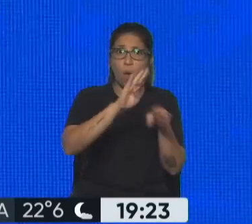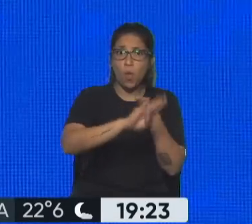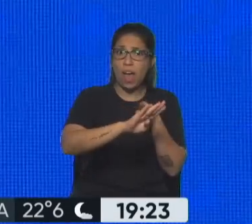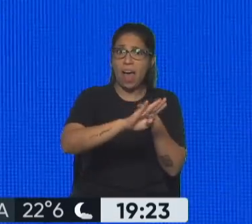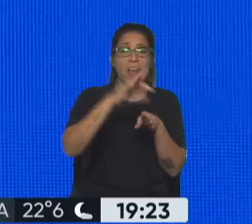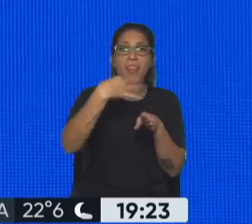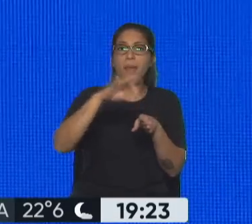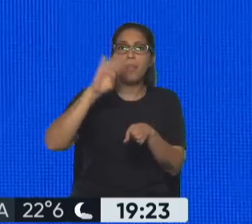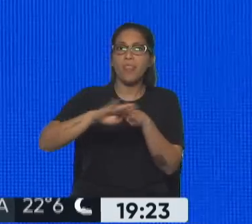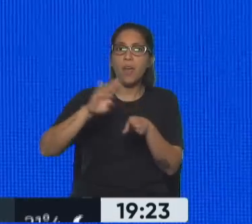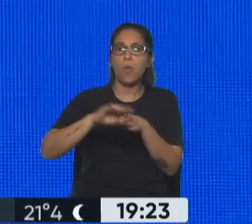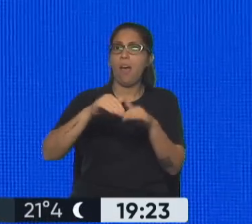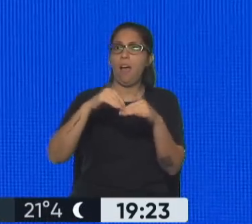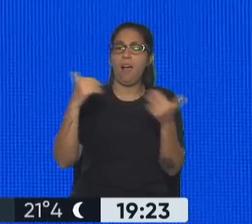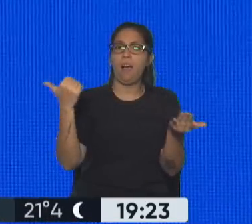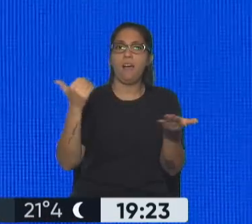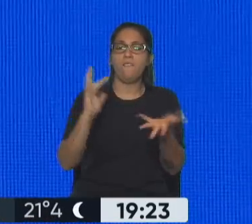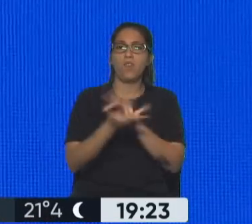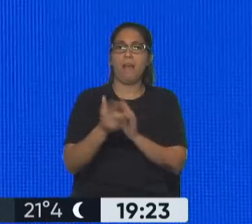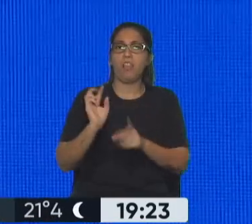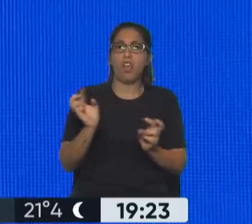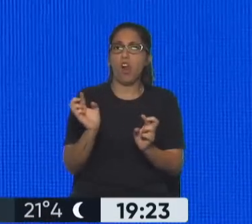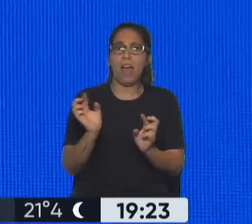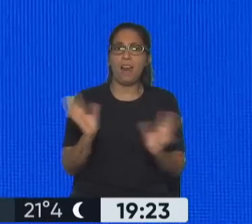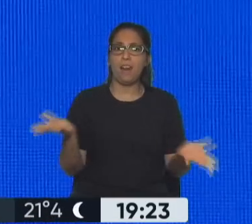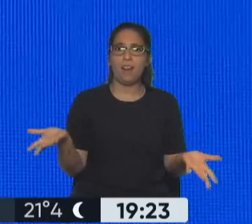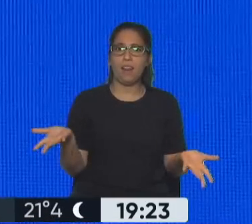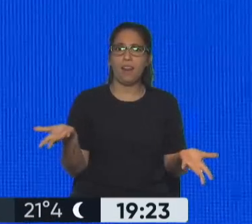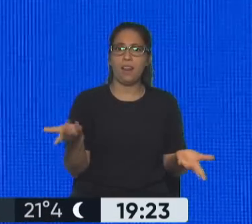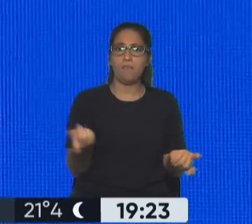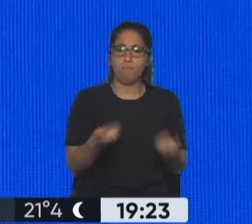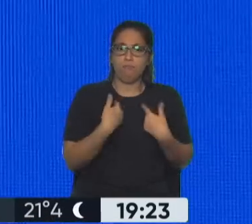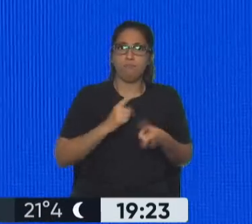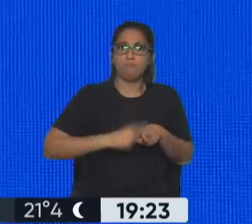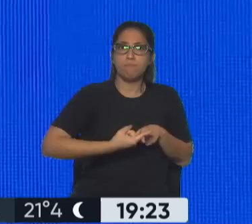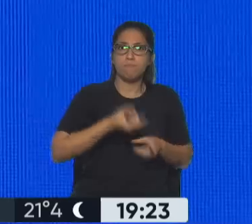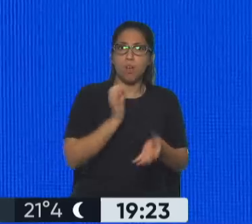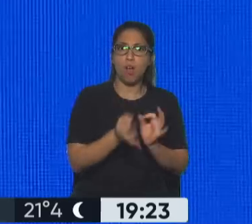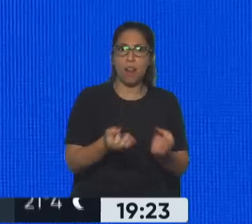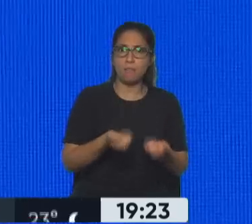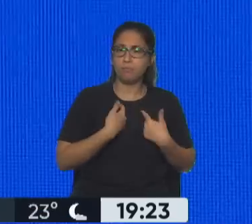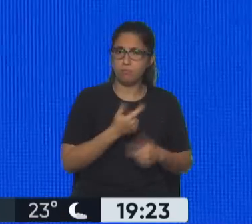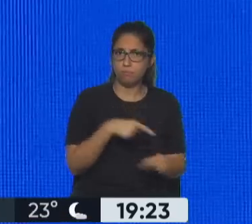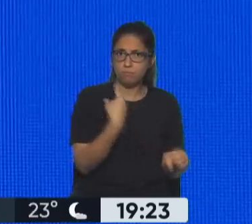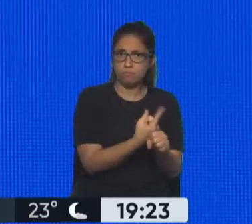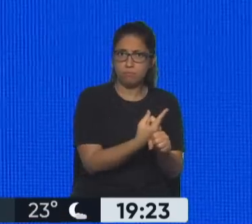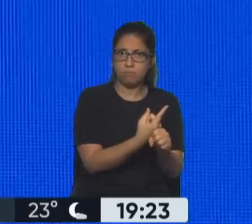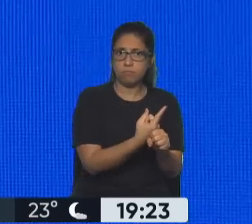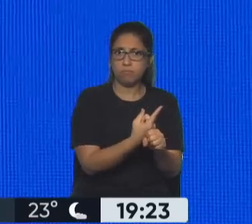través de endeudamiento externo. No hay posibilidad de que tenga política monetaria, como por ejemplo la tuvimos